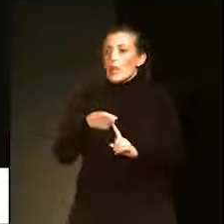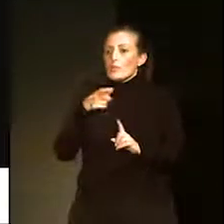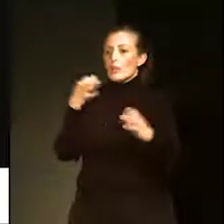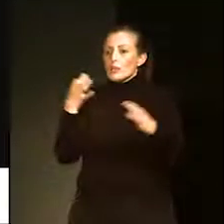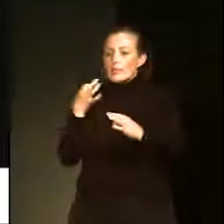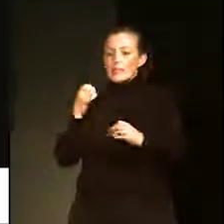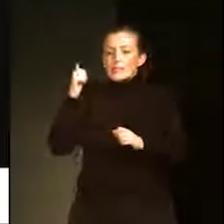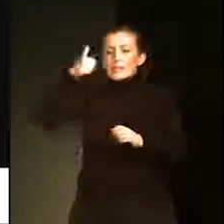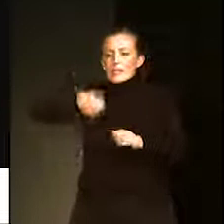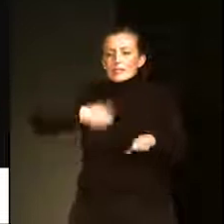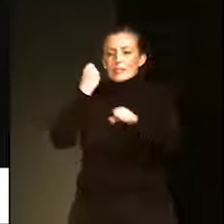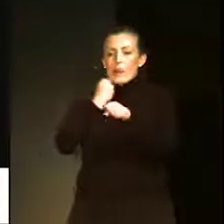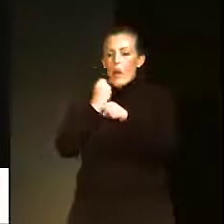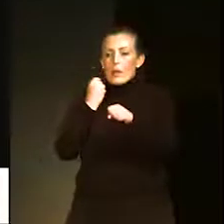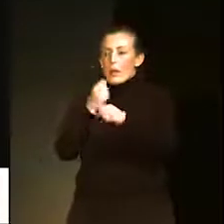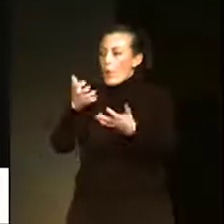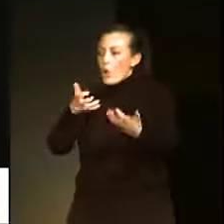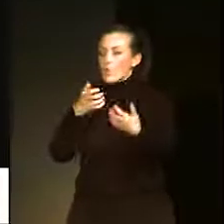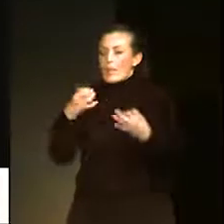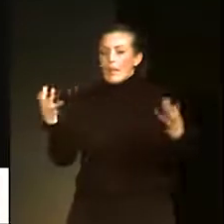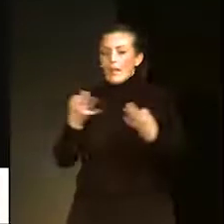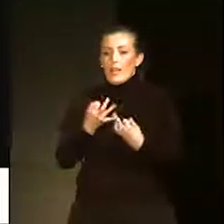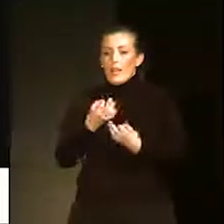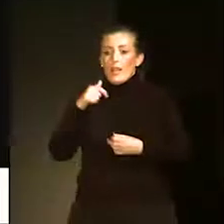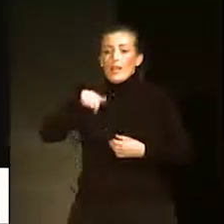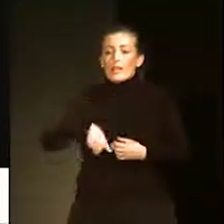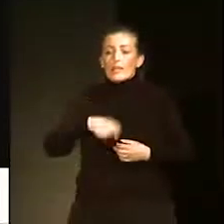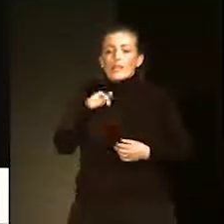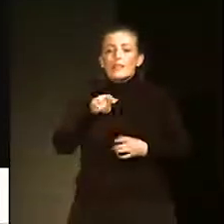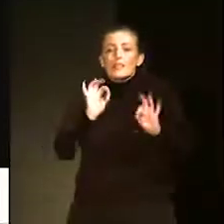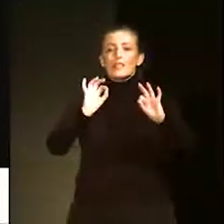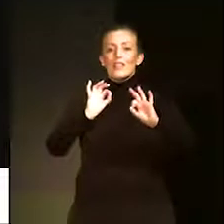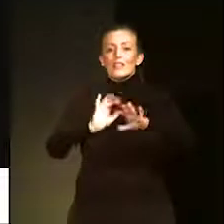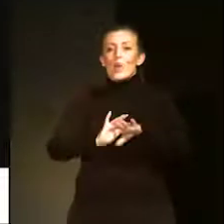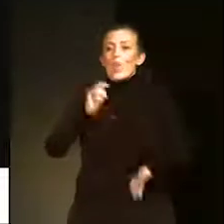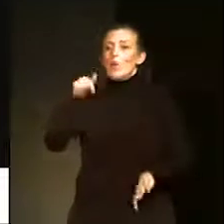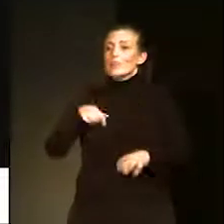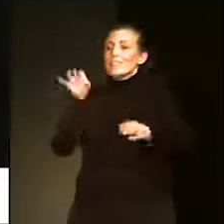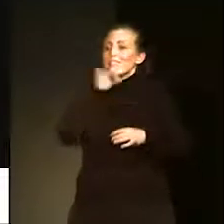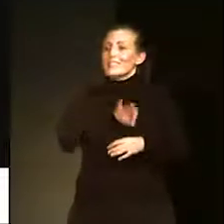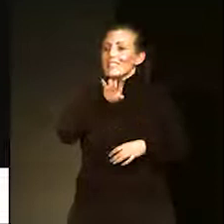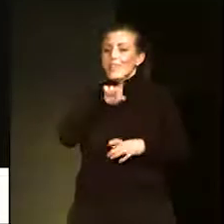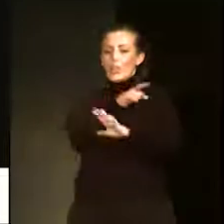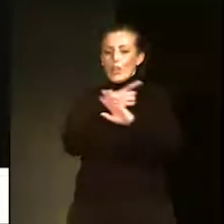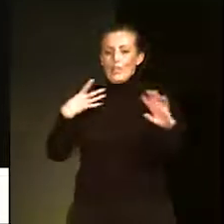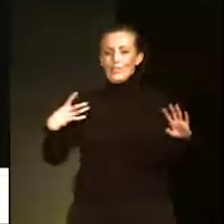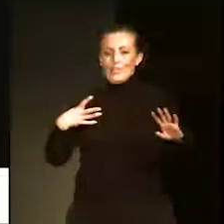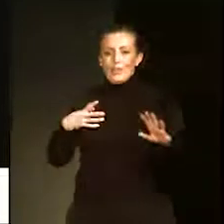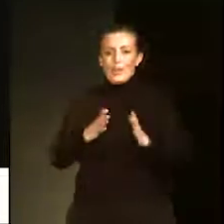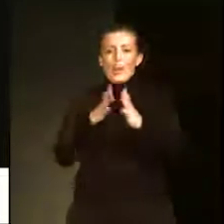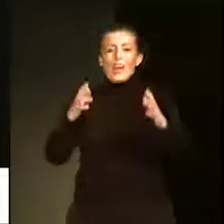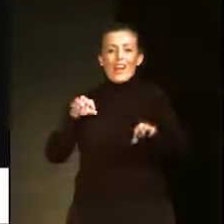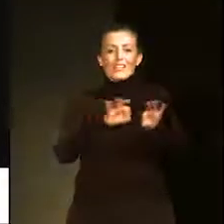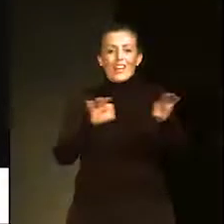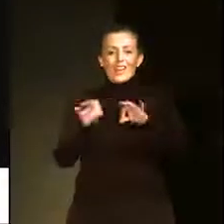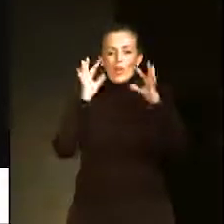estos últimos años ha sido conseguir también que una joya del siglo XIX, como era el Gran Teatro de Córdoba, con todos y